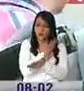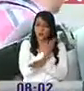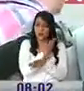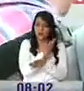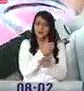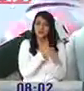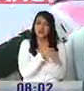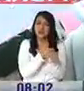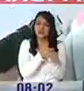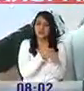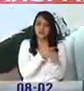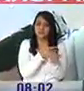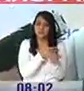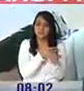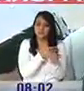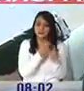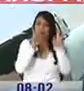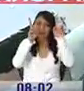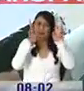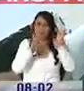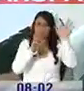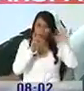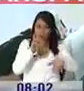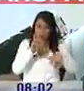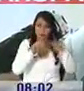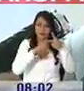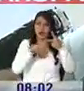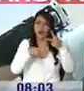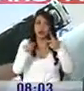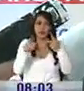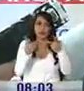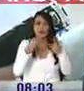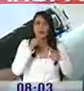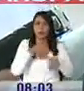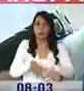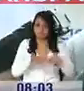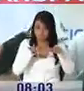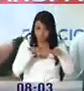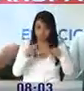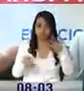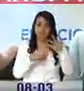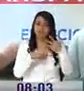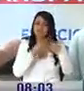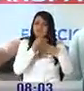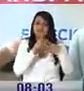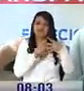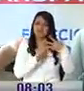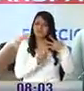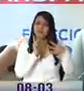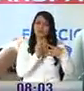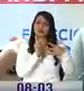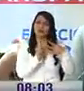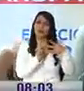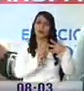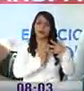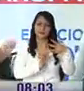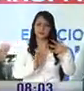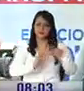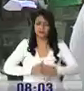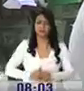por temas de de una demolición en algunos que no prestaba el tema de inundaciones en otro son casos tres tres recintos muy